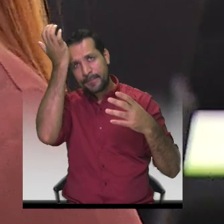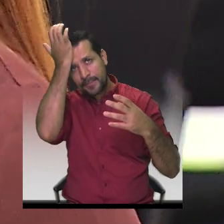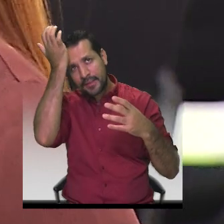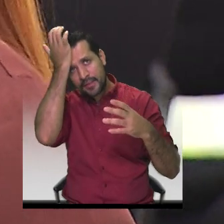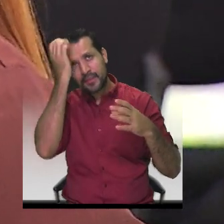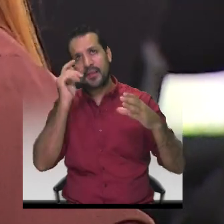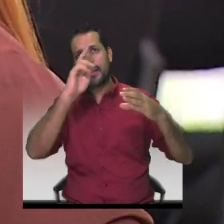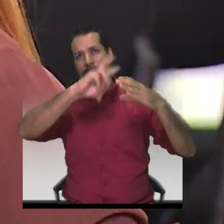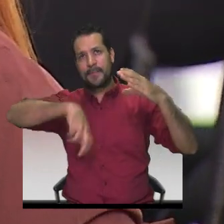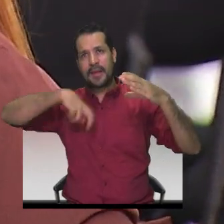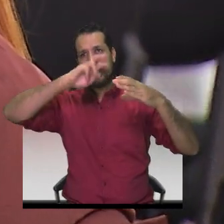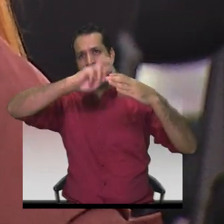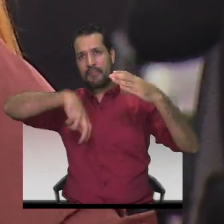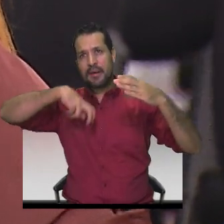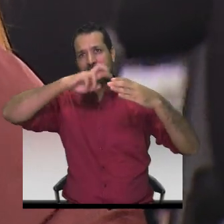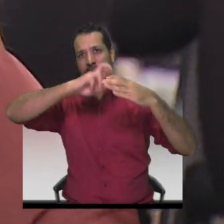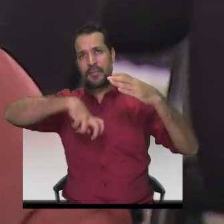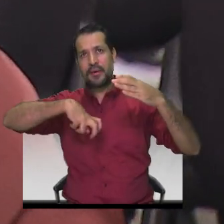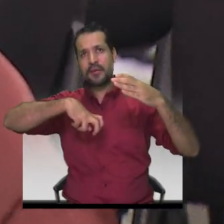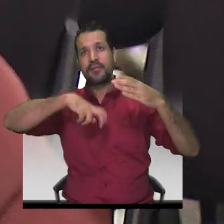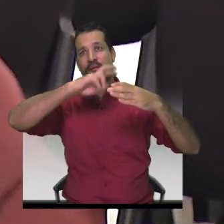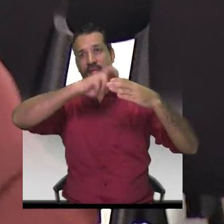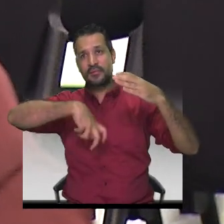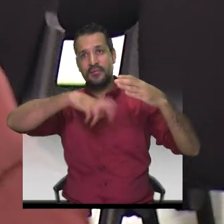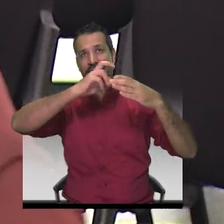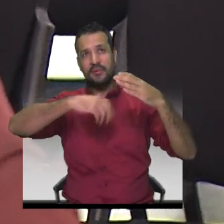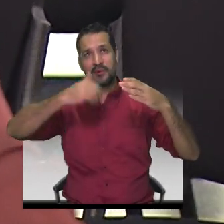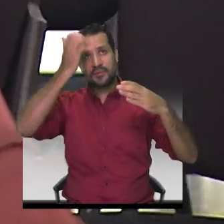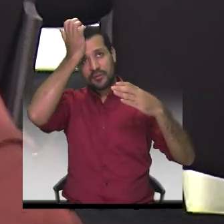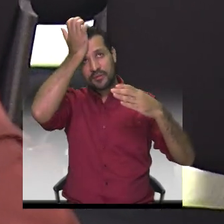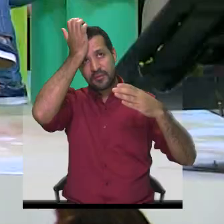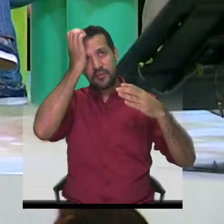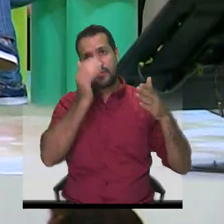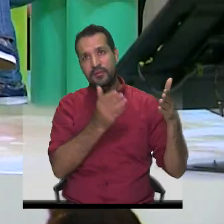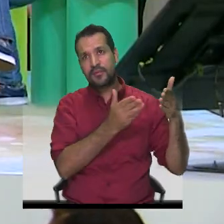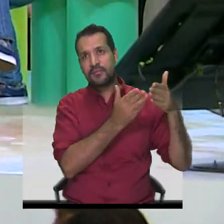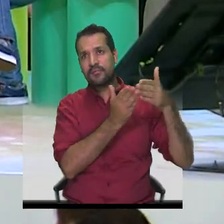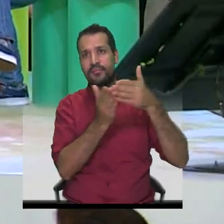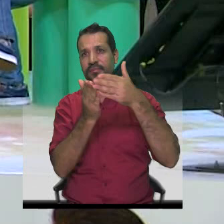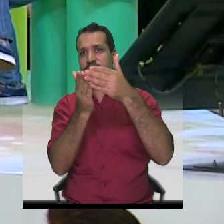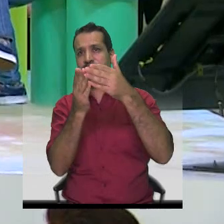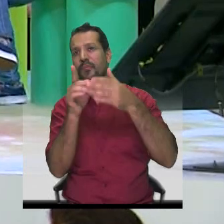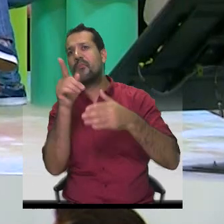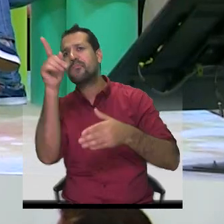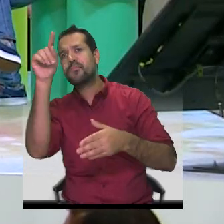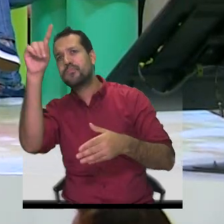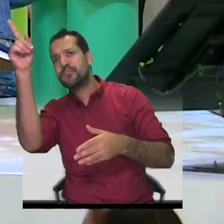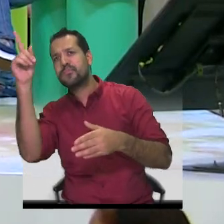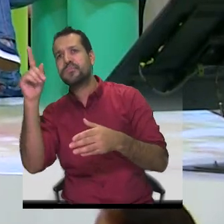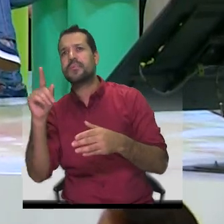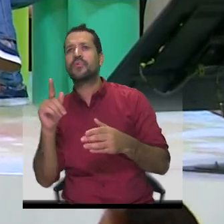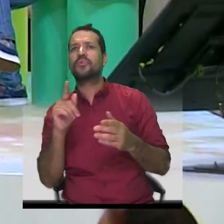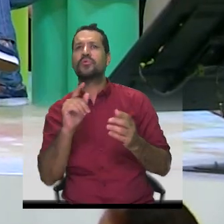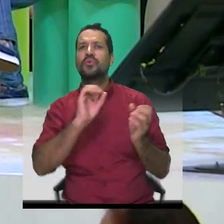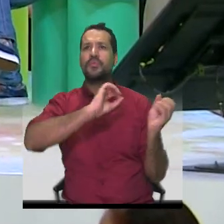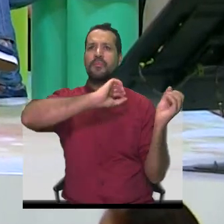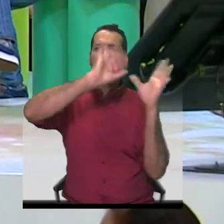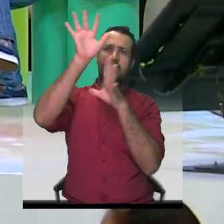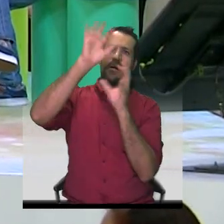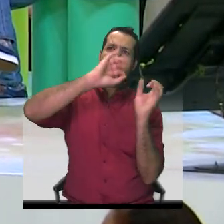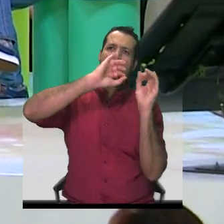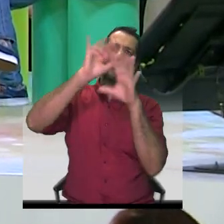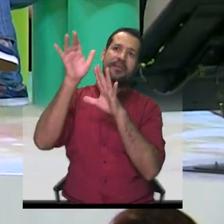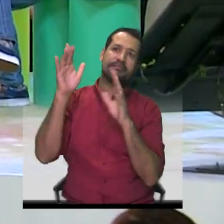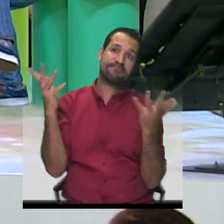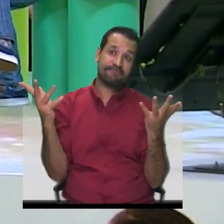cuando el modelo es, se extraen los minerales, se montan a un contenedor, se va para Buenaventura y se va para otro lugar. Entonces,